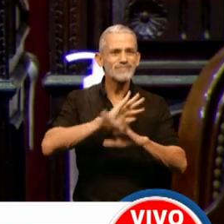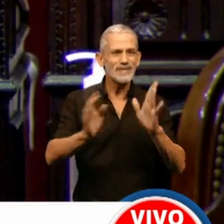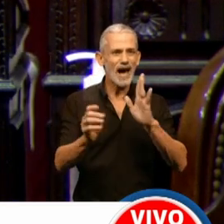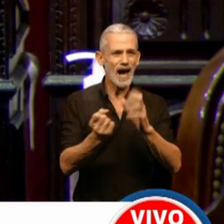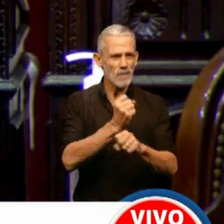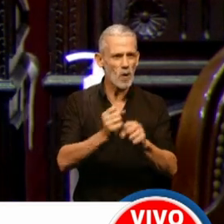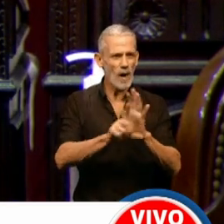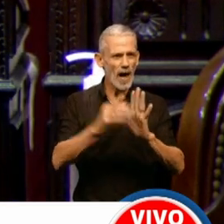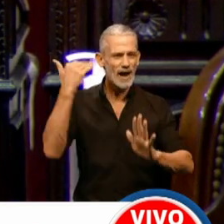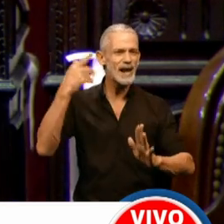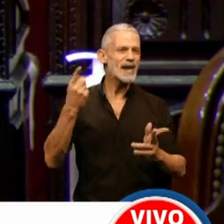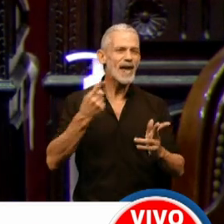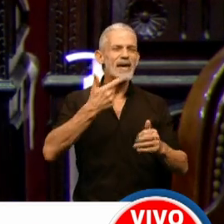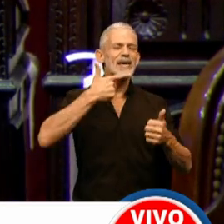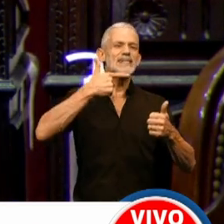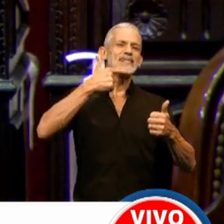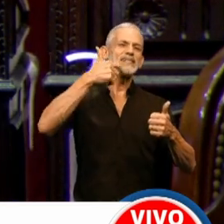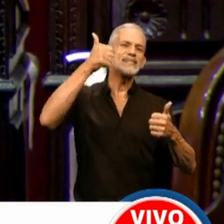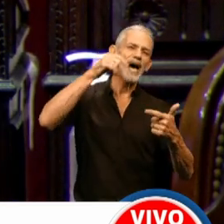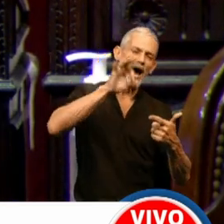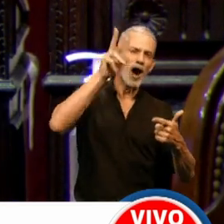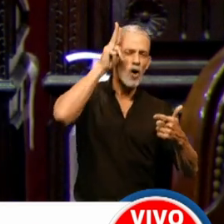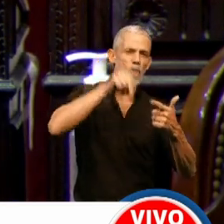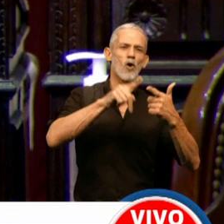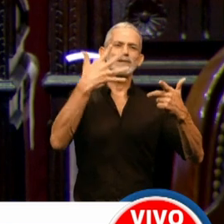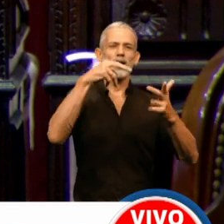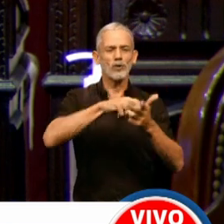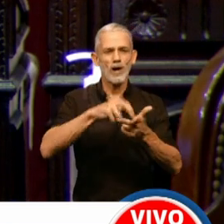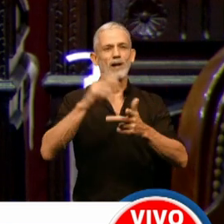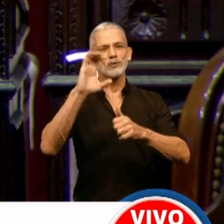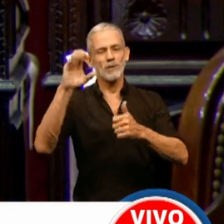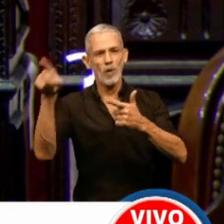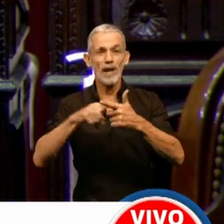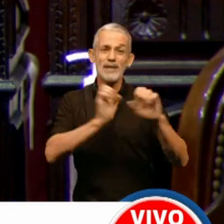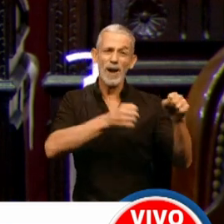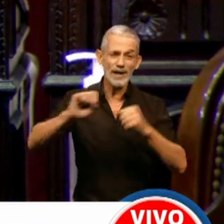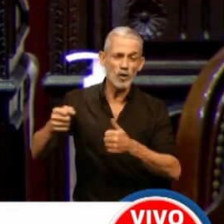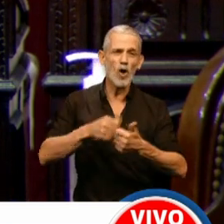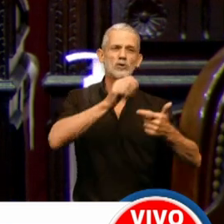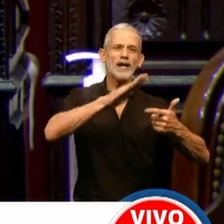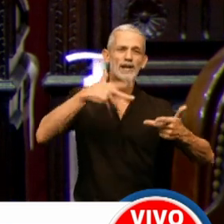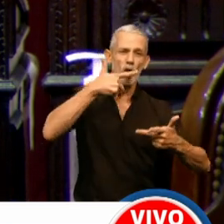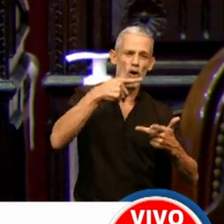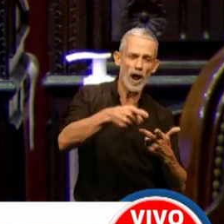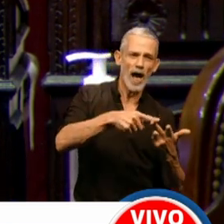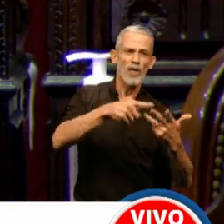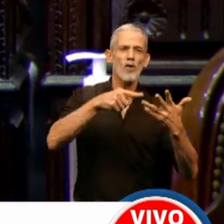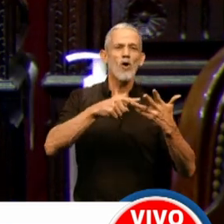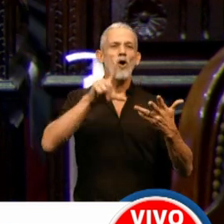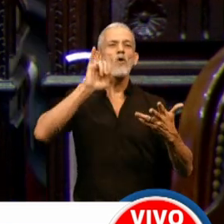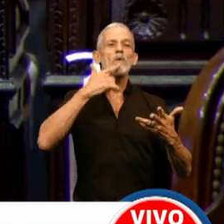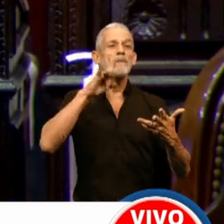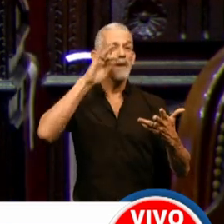aprobada en san antonio este viedma cinco saltos cipolletti bariloche río colorado luis